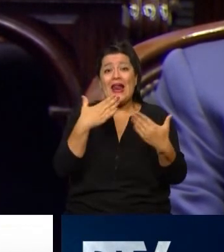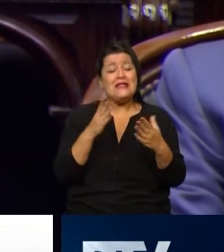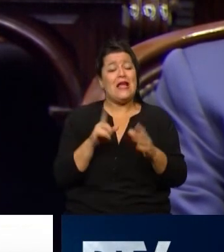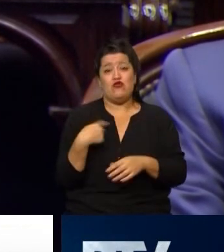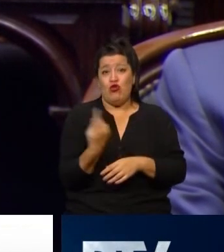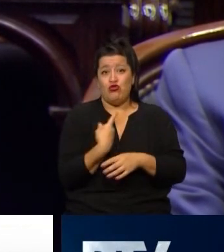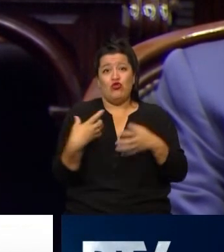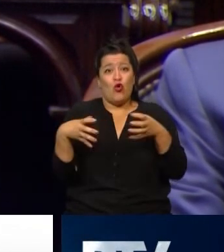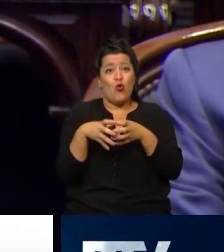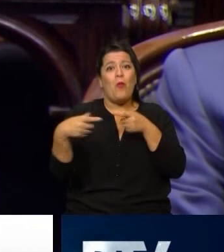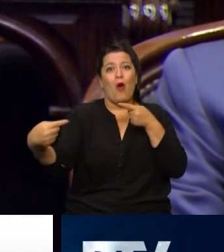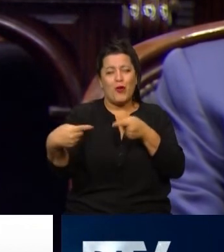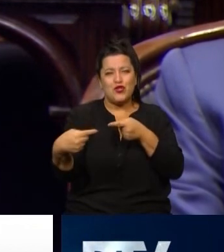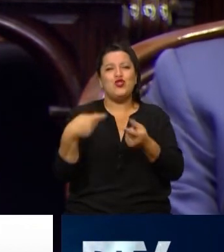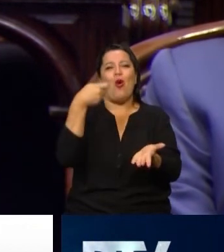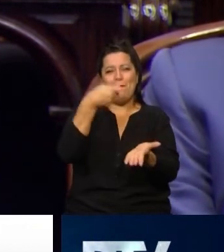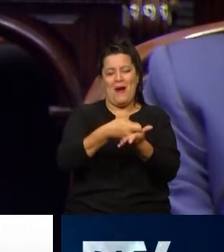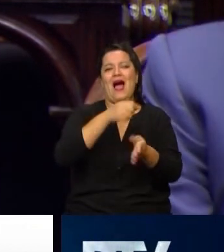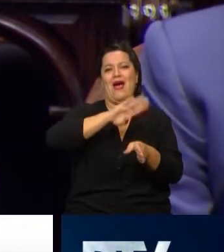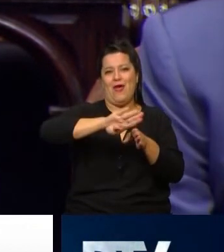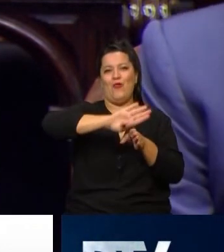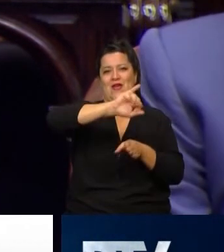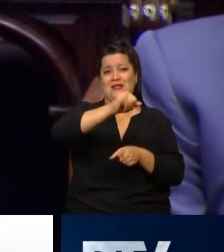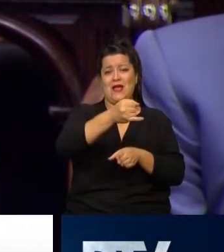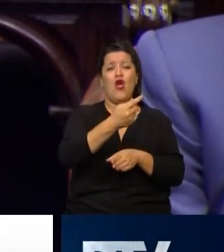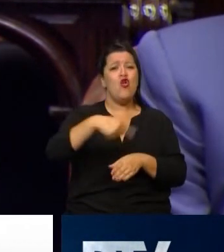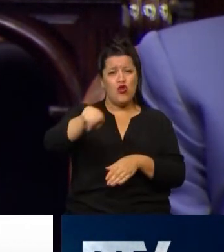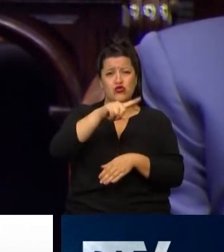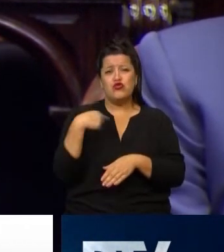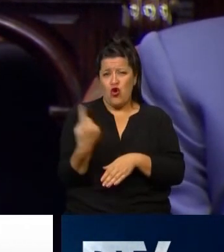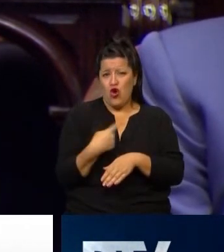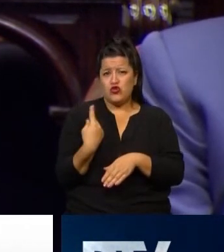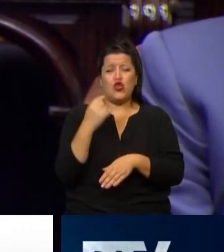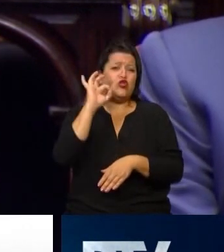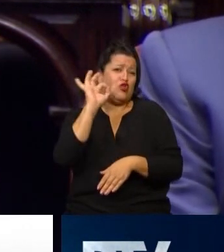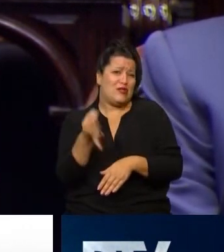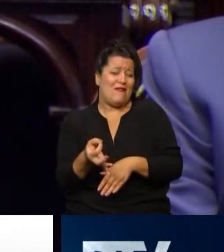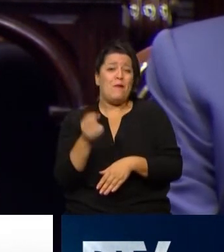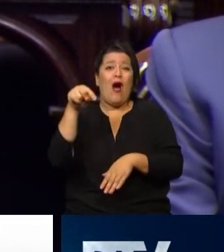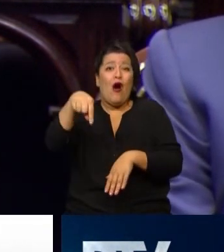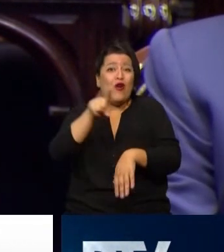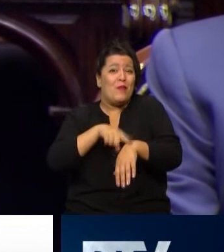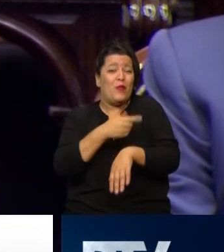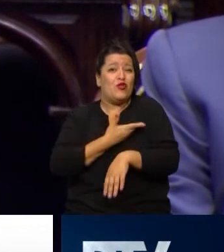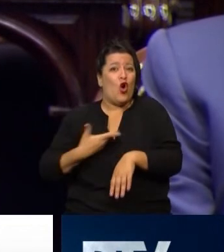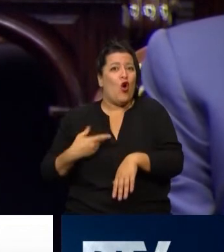decirlo. Nosotros tenemos conciencia de que el gobierno está atravesando un momento de debilidad,